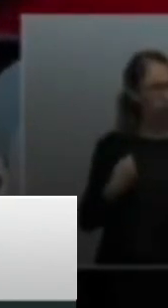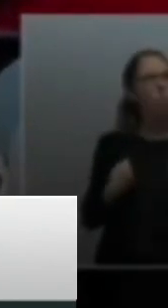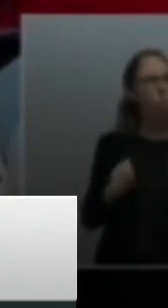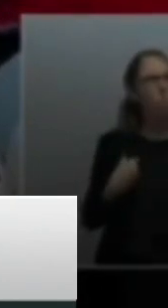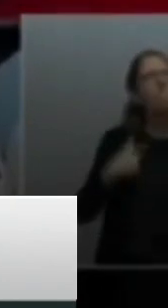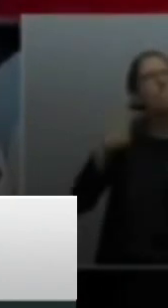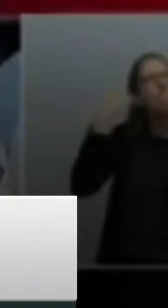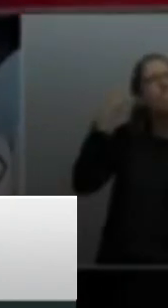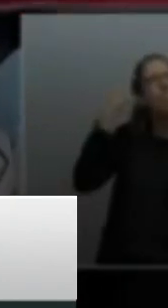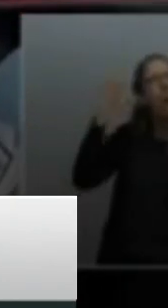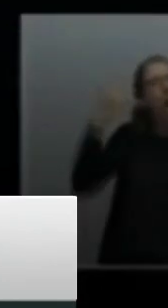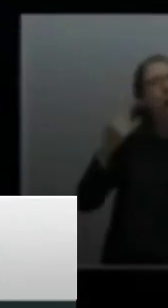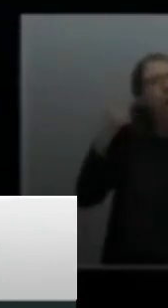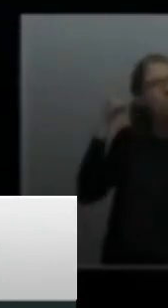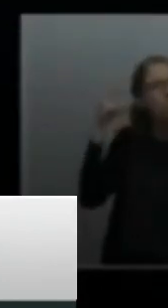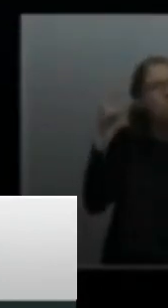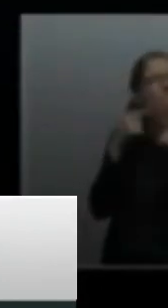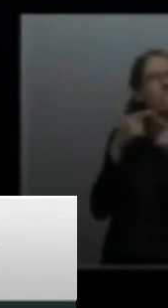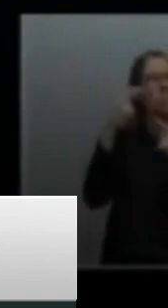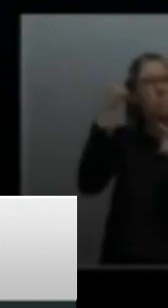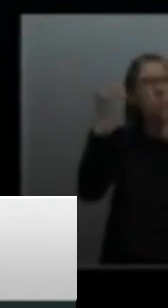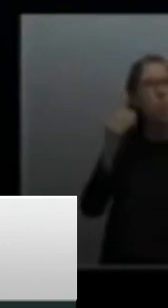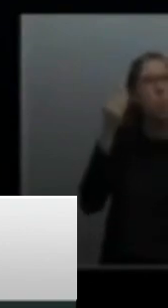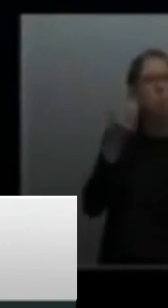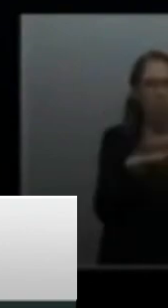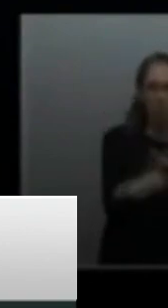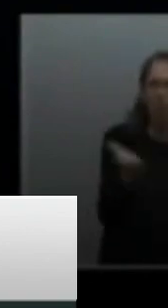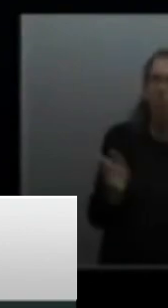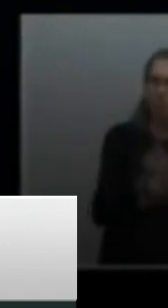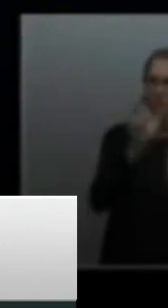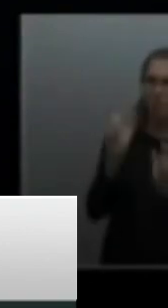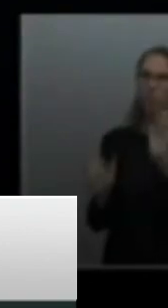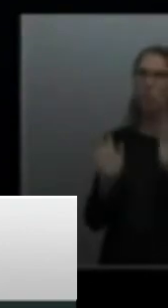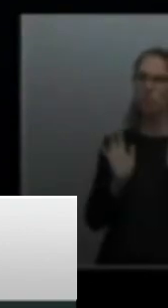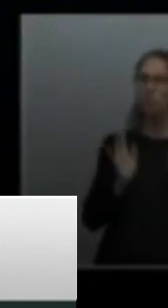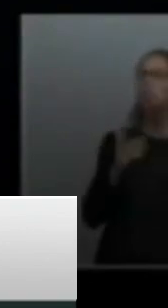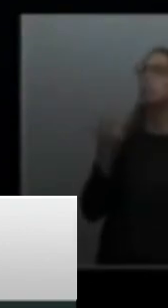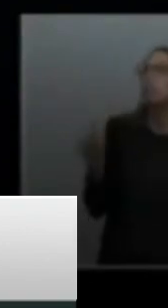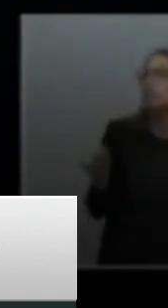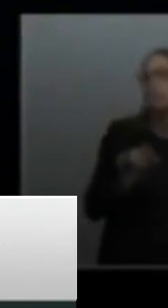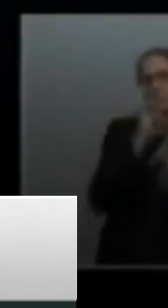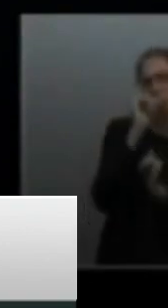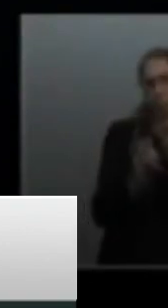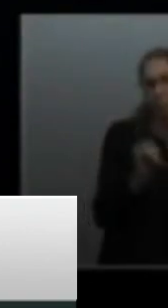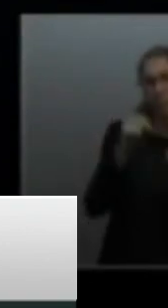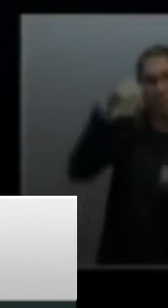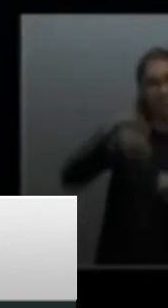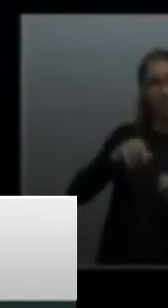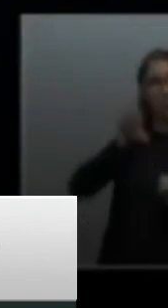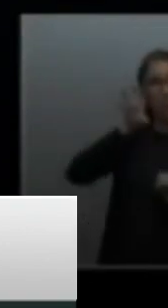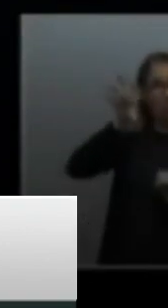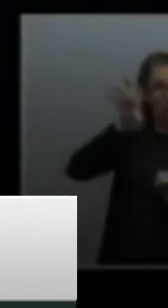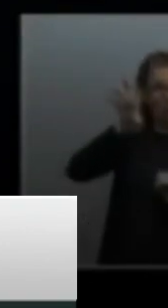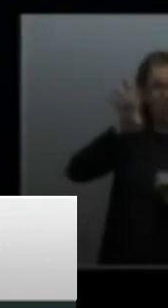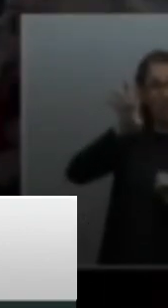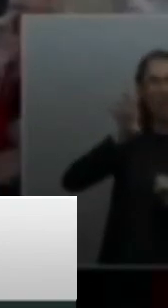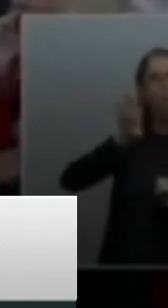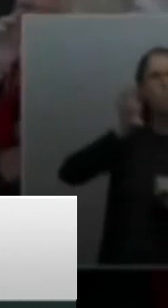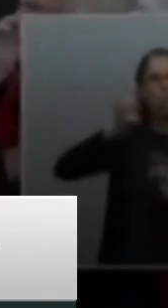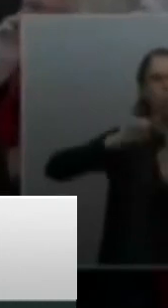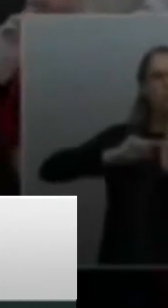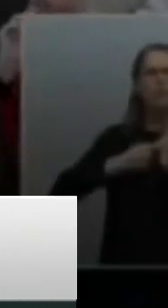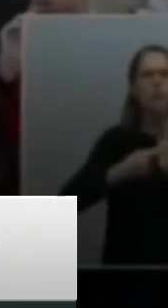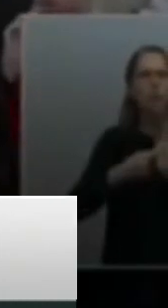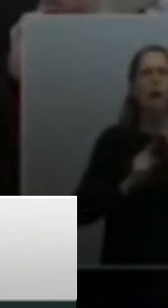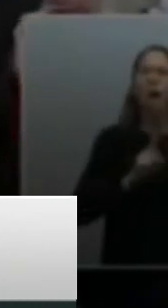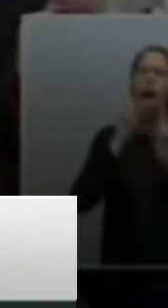de lealtad a la bandera que realizaron estudiantes de cuarto año de escuelas primarias de distintos distritos de la provincia de Tecnópolis. Al